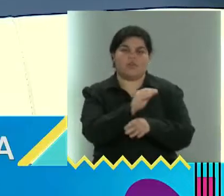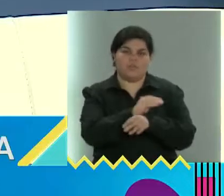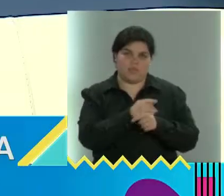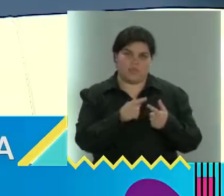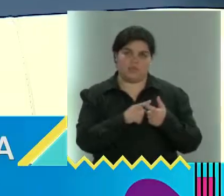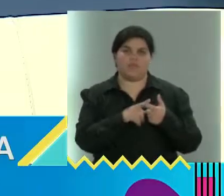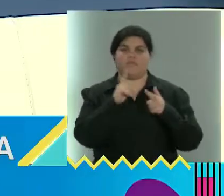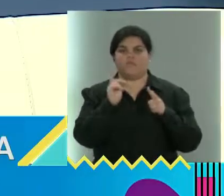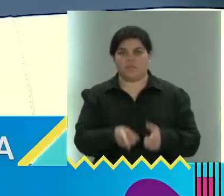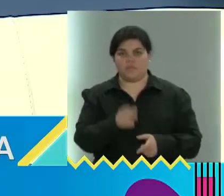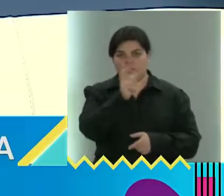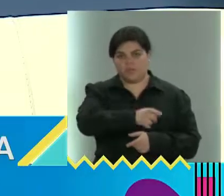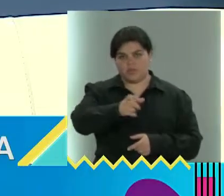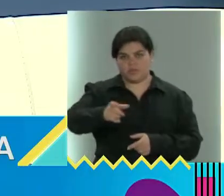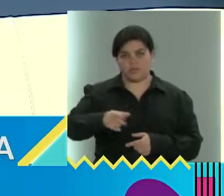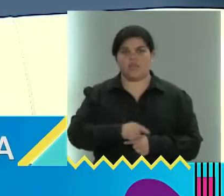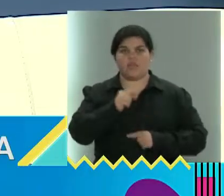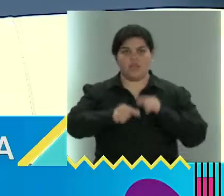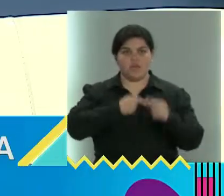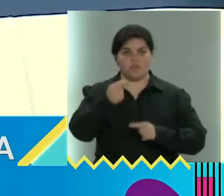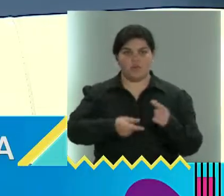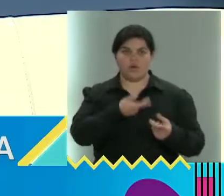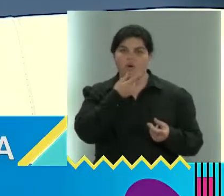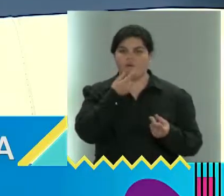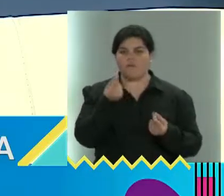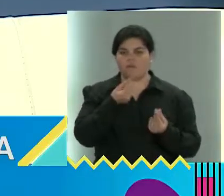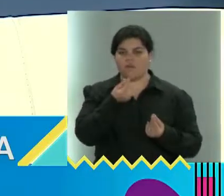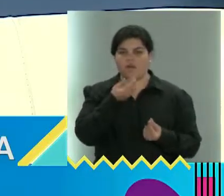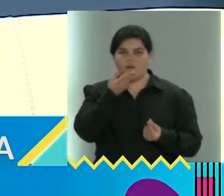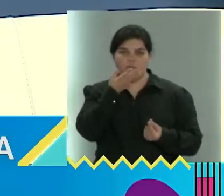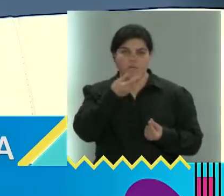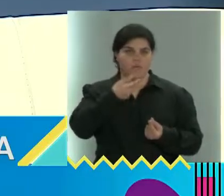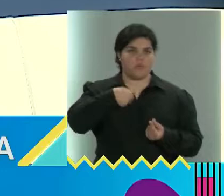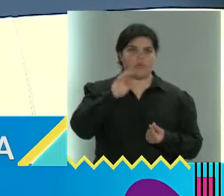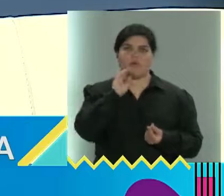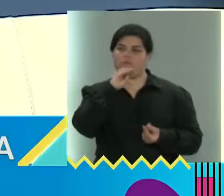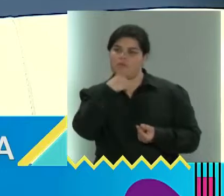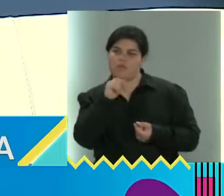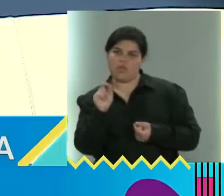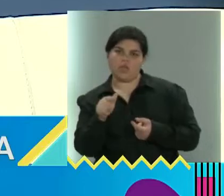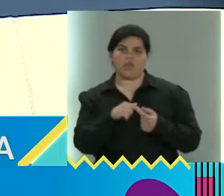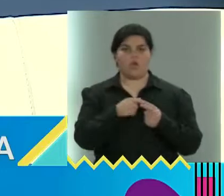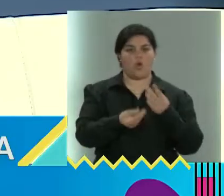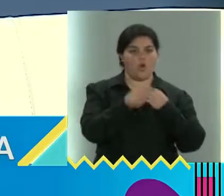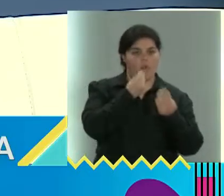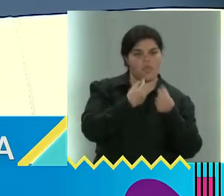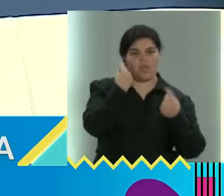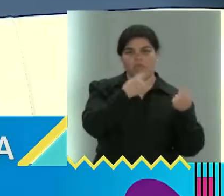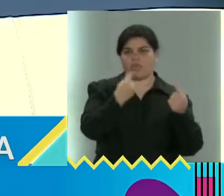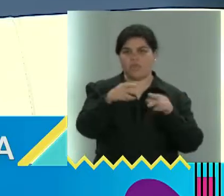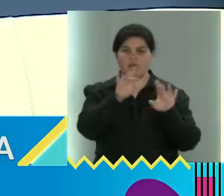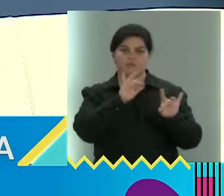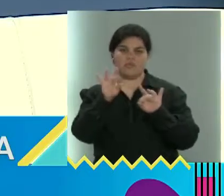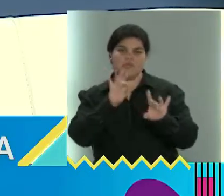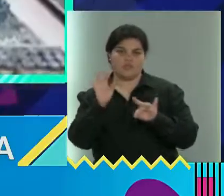cada vez más sofisticada en sus placeres, que le gusta el vino así, le gusta la comida así. Entonces también, por